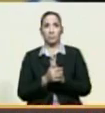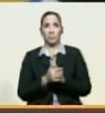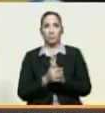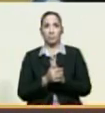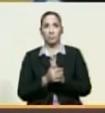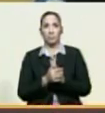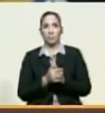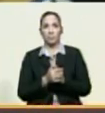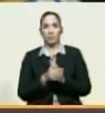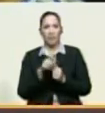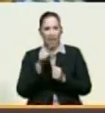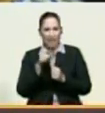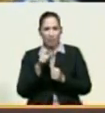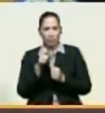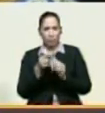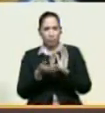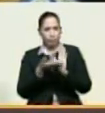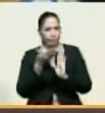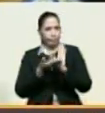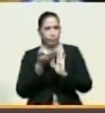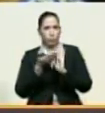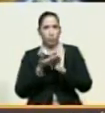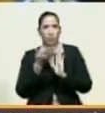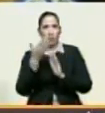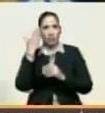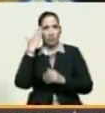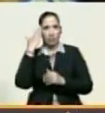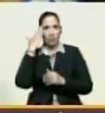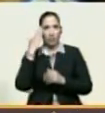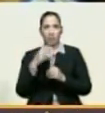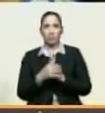que resulta muy curioso. Ellos pagaban